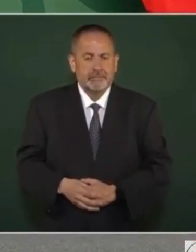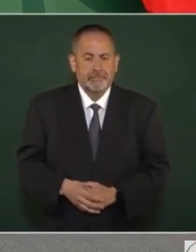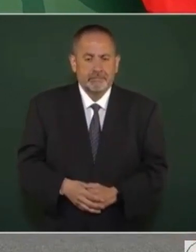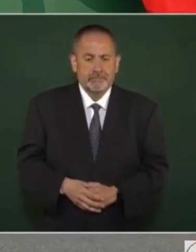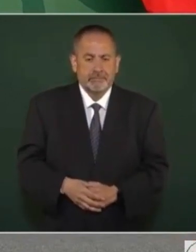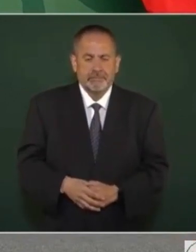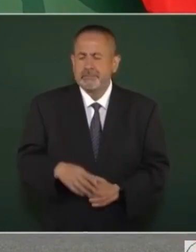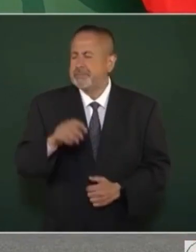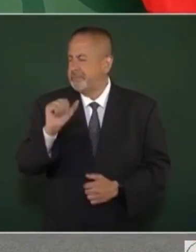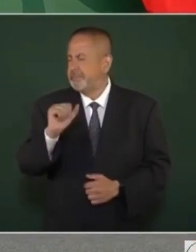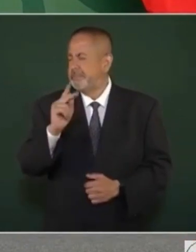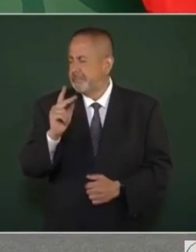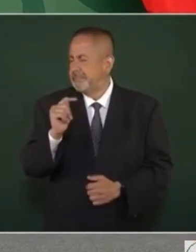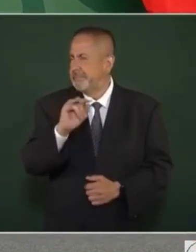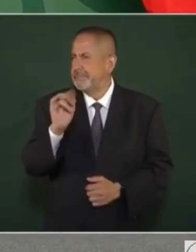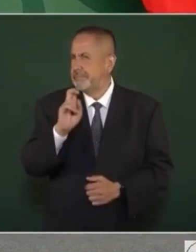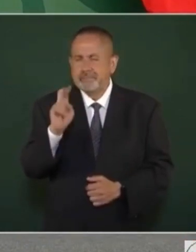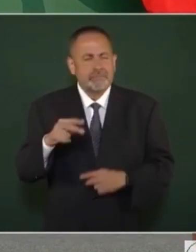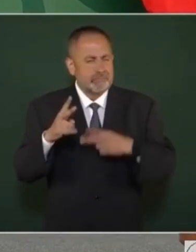A Patzingán.